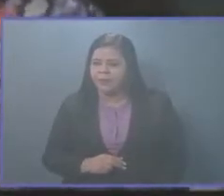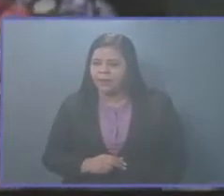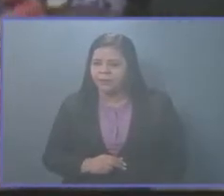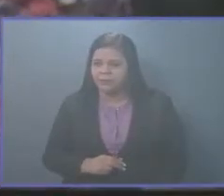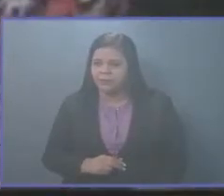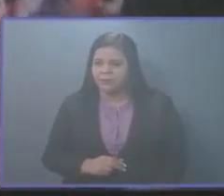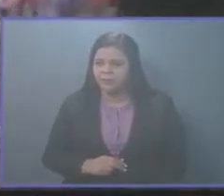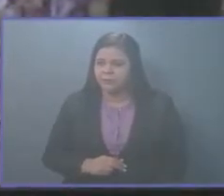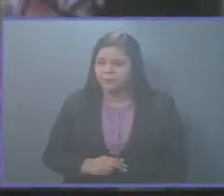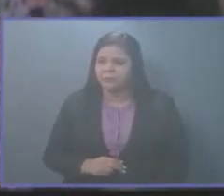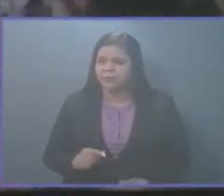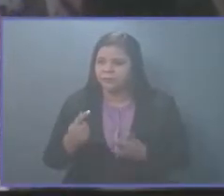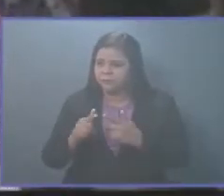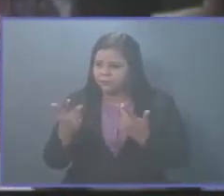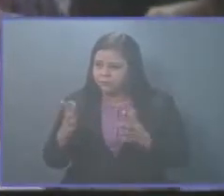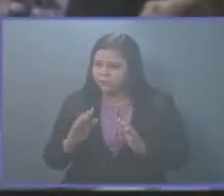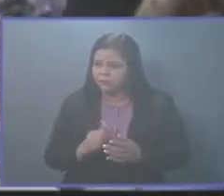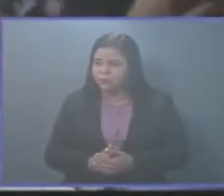¿Alguna otra inquietud?